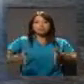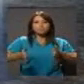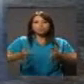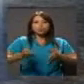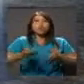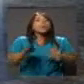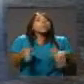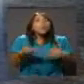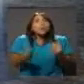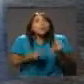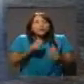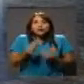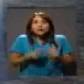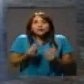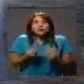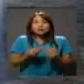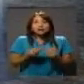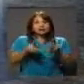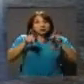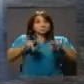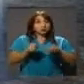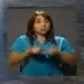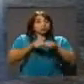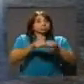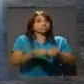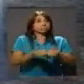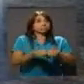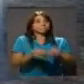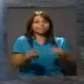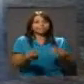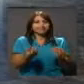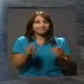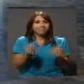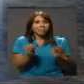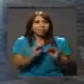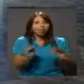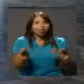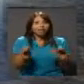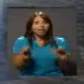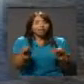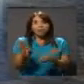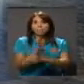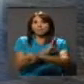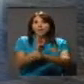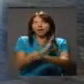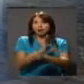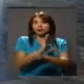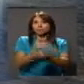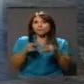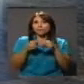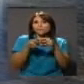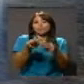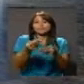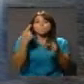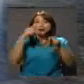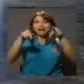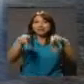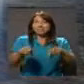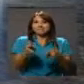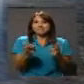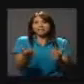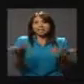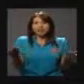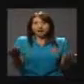si precisamente el muchacho que sale no tiene los recursos económicos y la banca se hizo para la gente rica, la gente que tiene